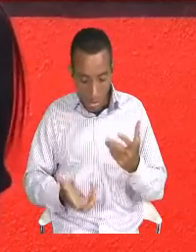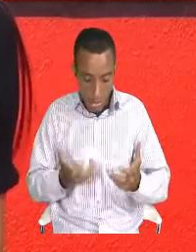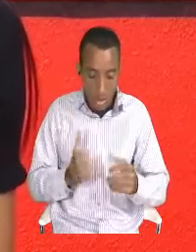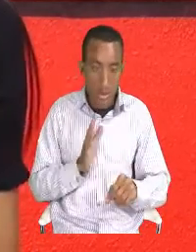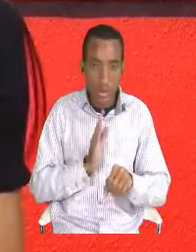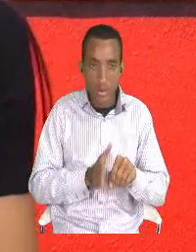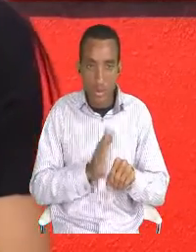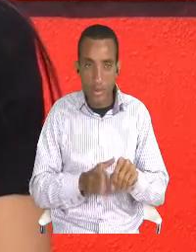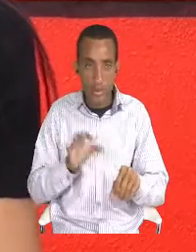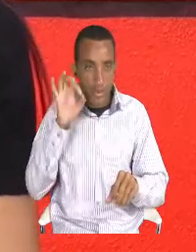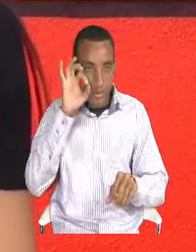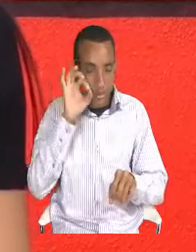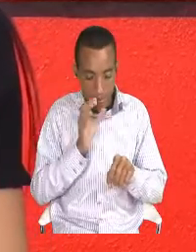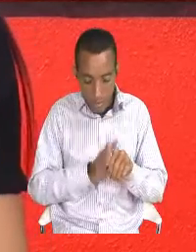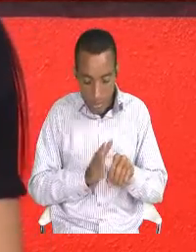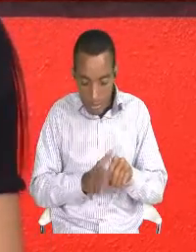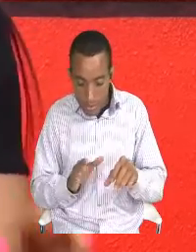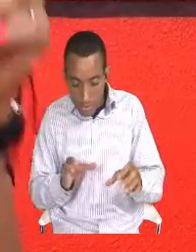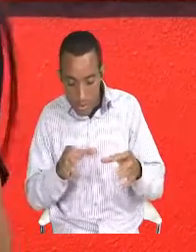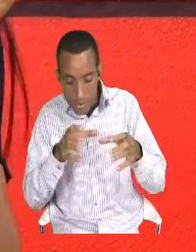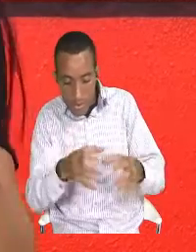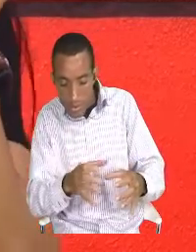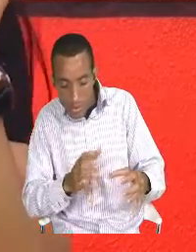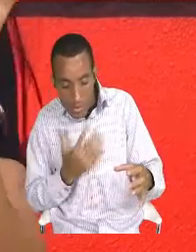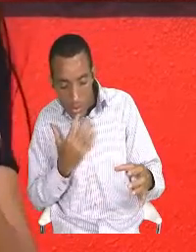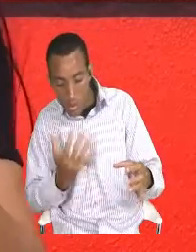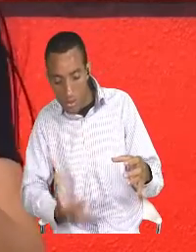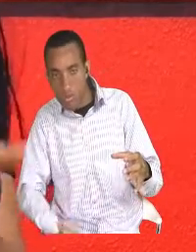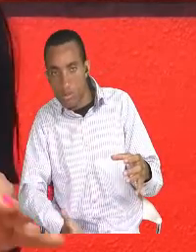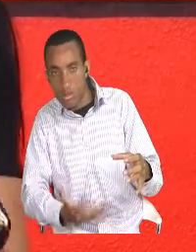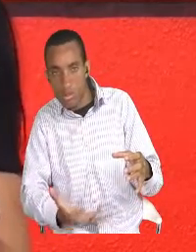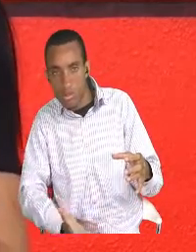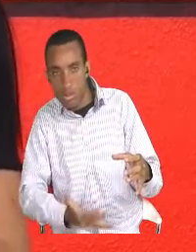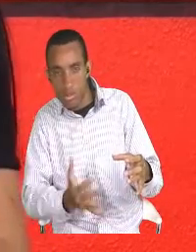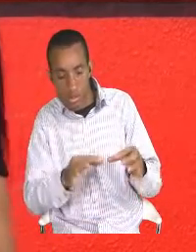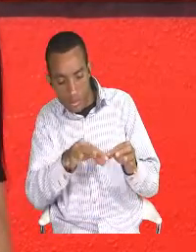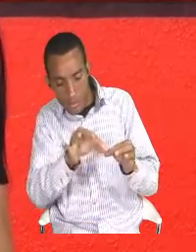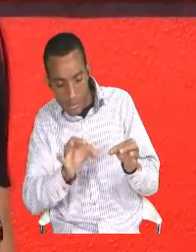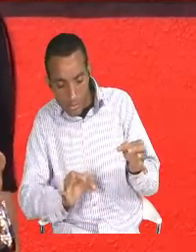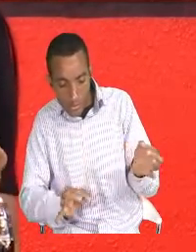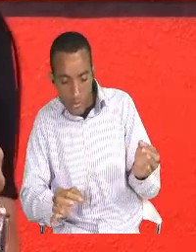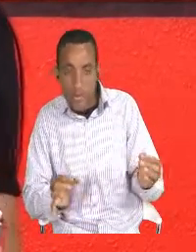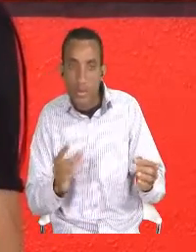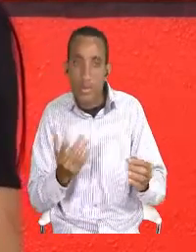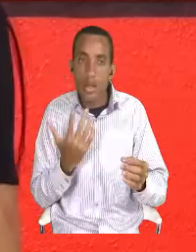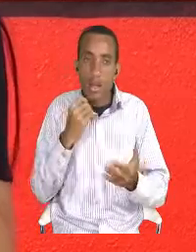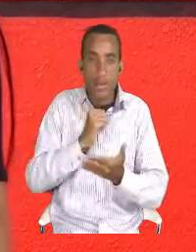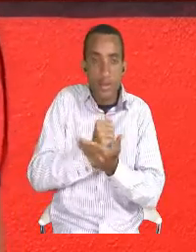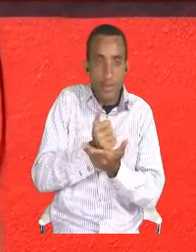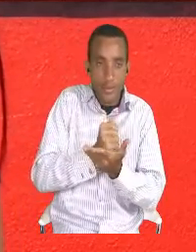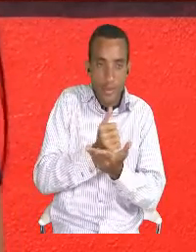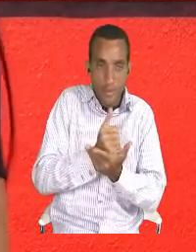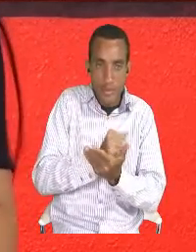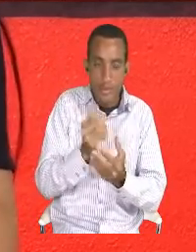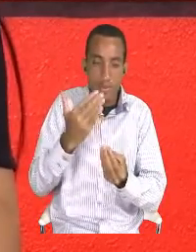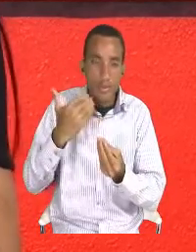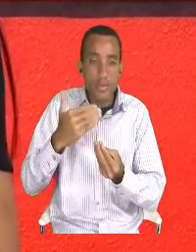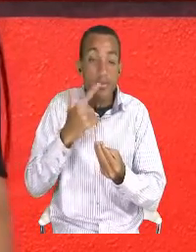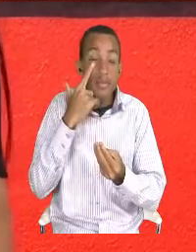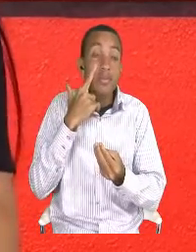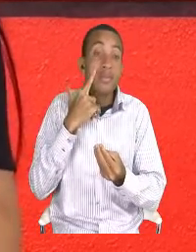los ponemos al vapor, después le quitamos la pielecita y lo ponemos con ajito, con cebolla, con